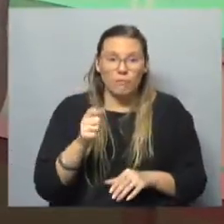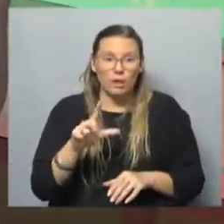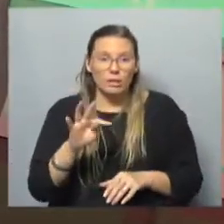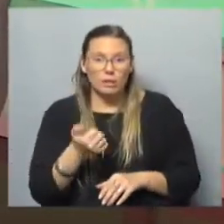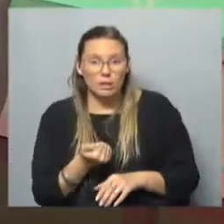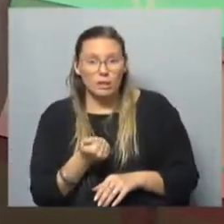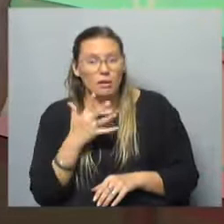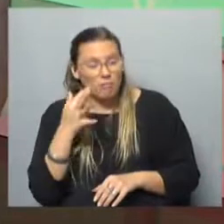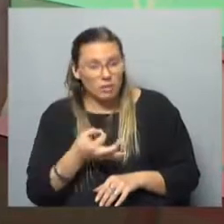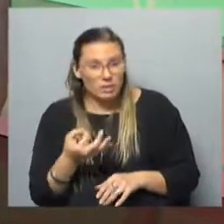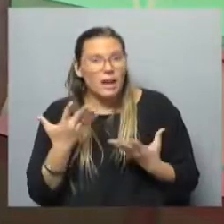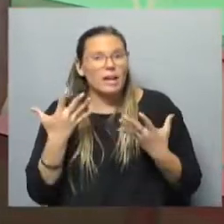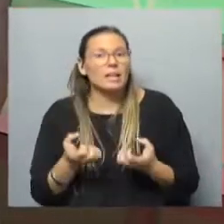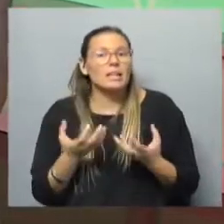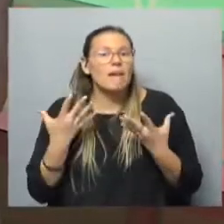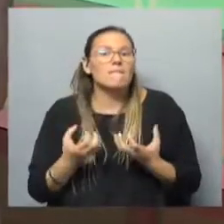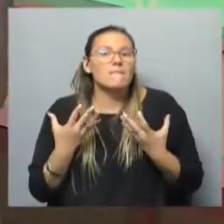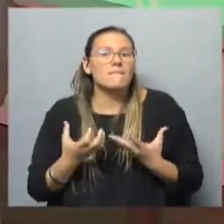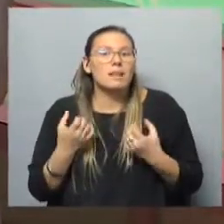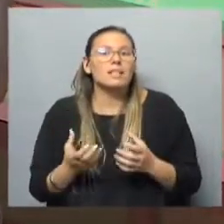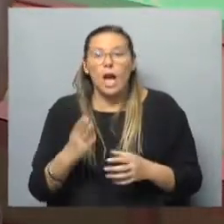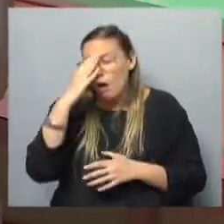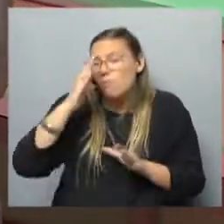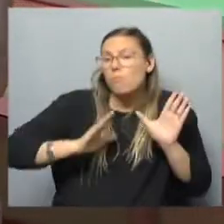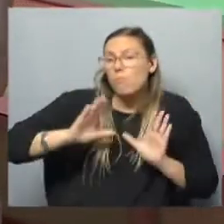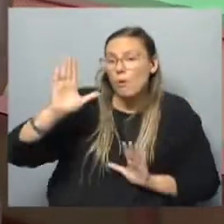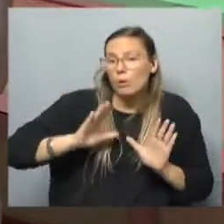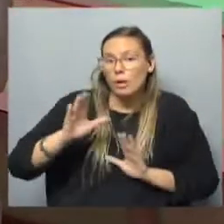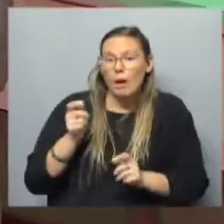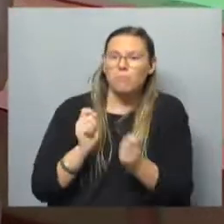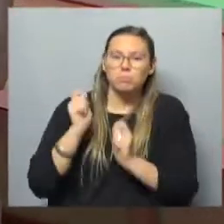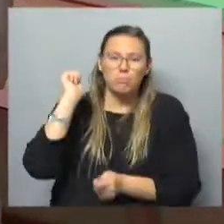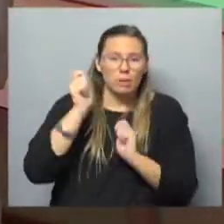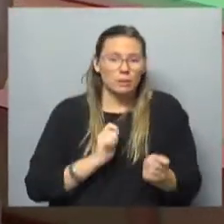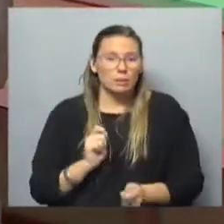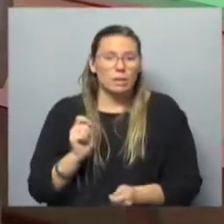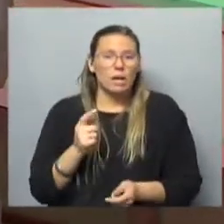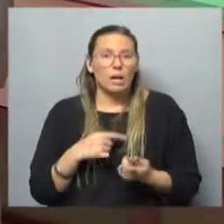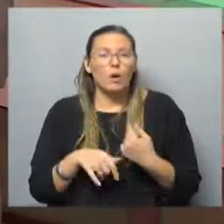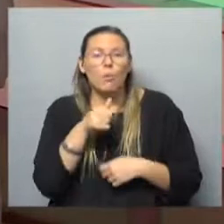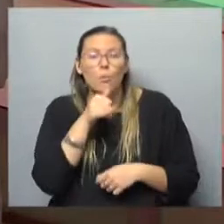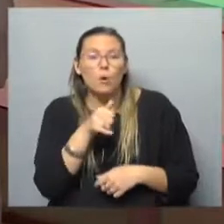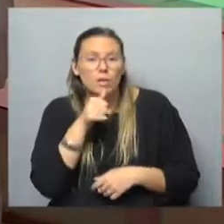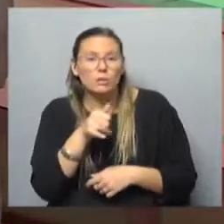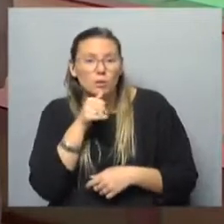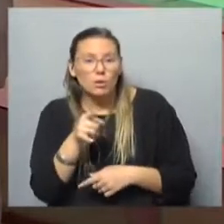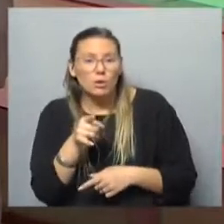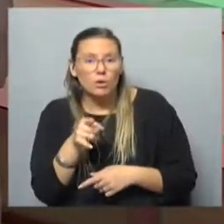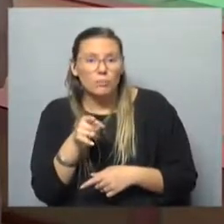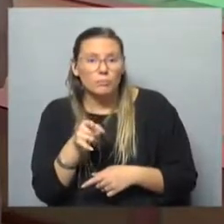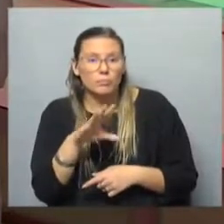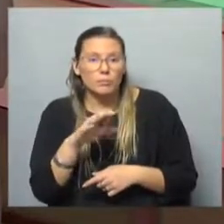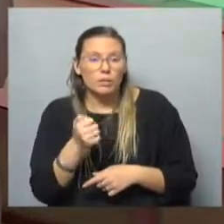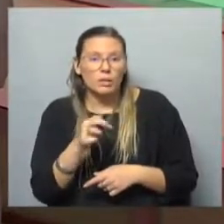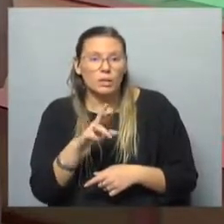realidad, o sea, quería salir en una murga tocando la batería. Y la anécdota es que en el